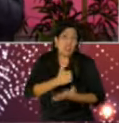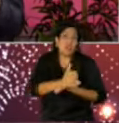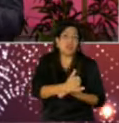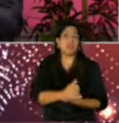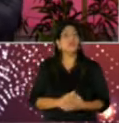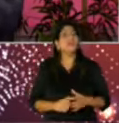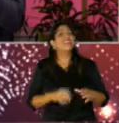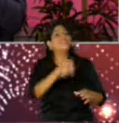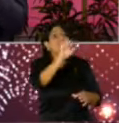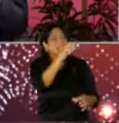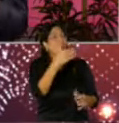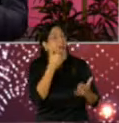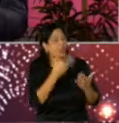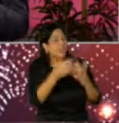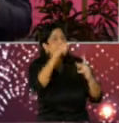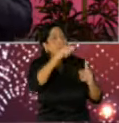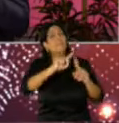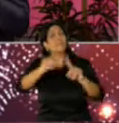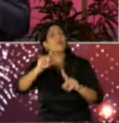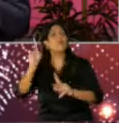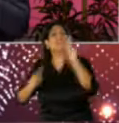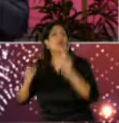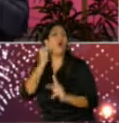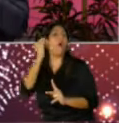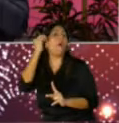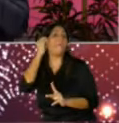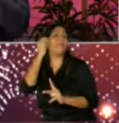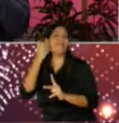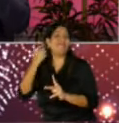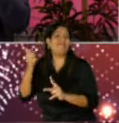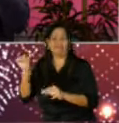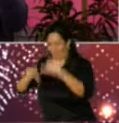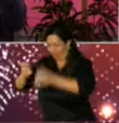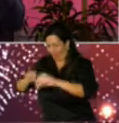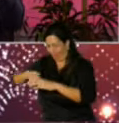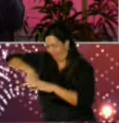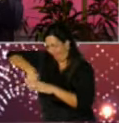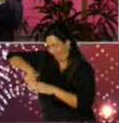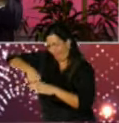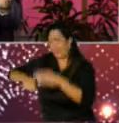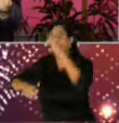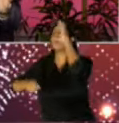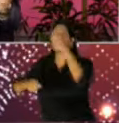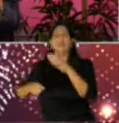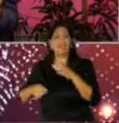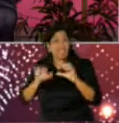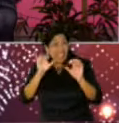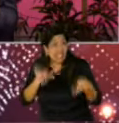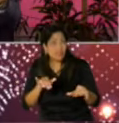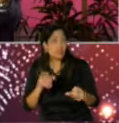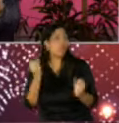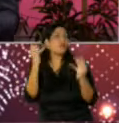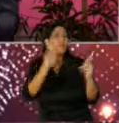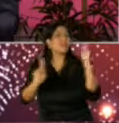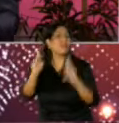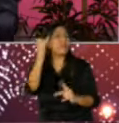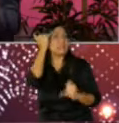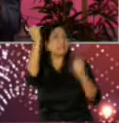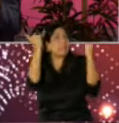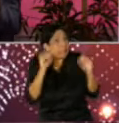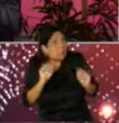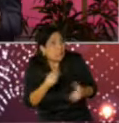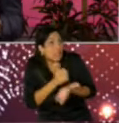caseros con teces o con las gárgaras de limón con sal, porque el virus se aloja primero en la garganta, ¿verdad? Son preguntas que las personas nos han hecho llegar y quisiera saber si hay